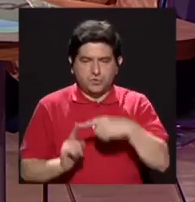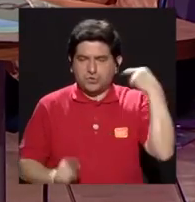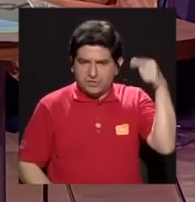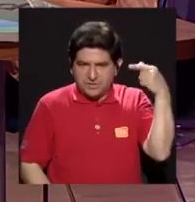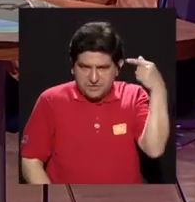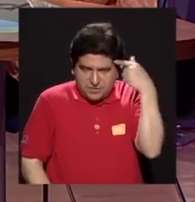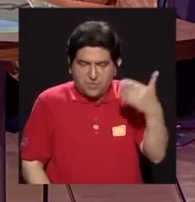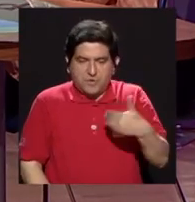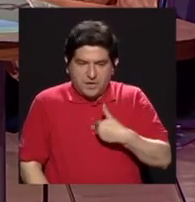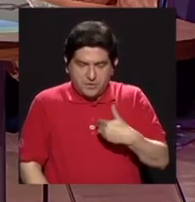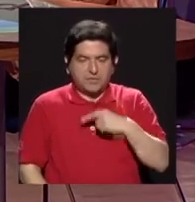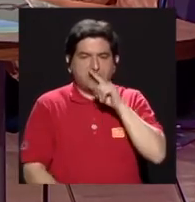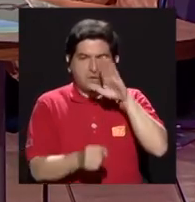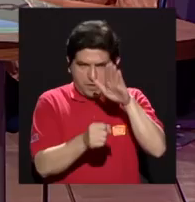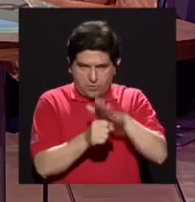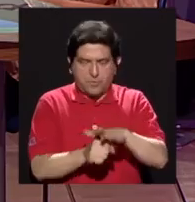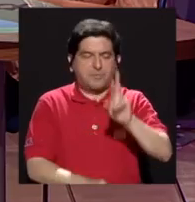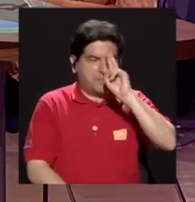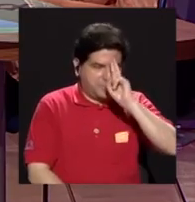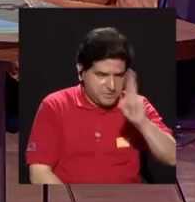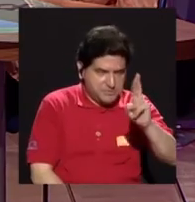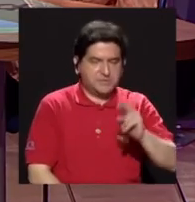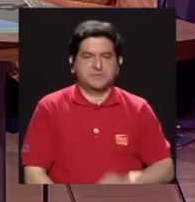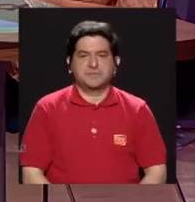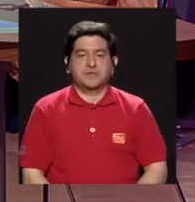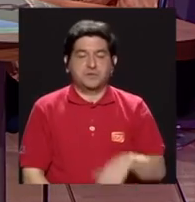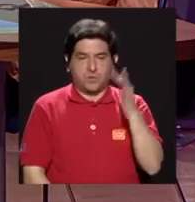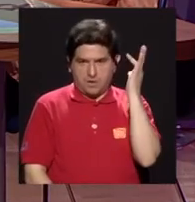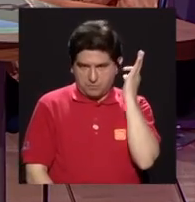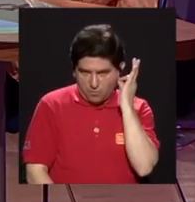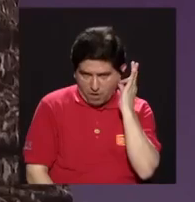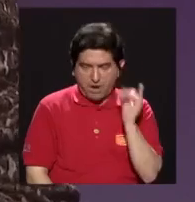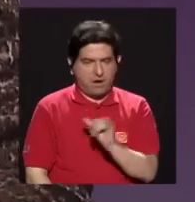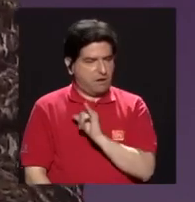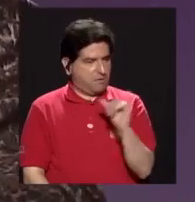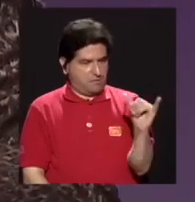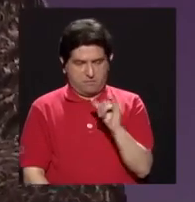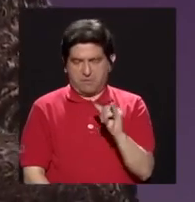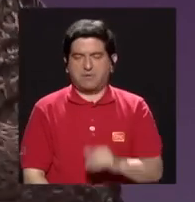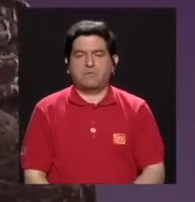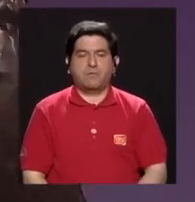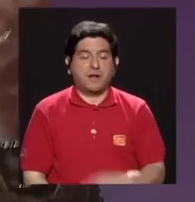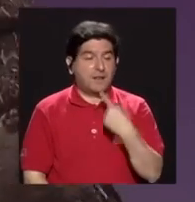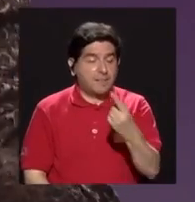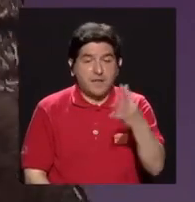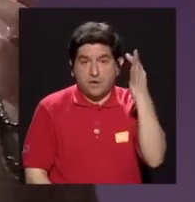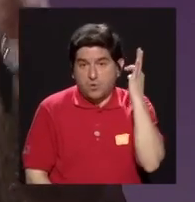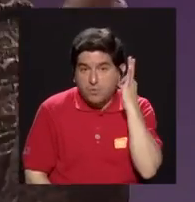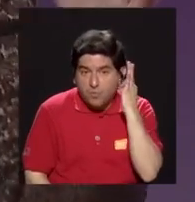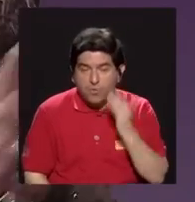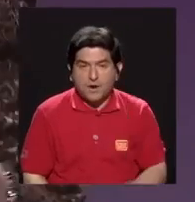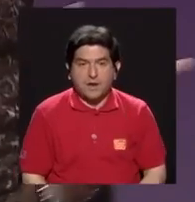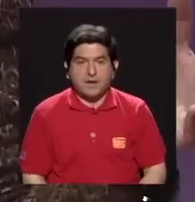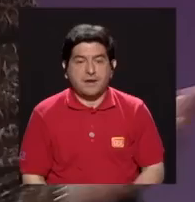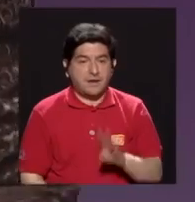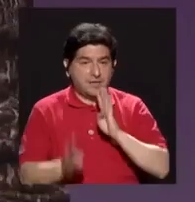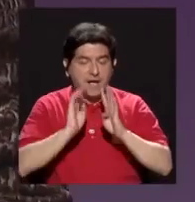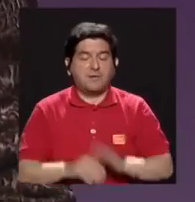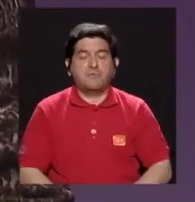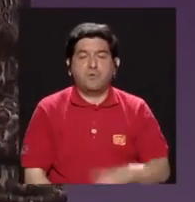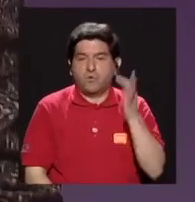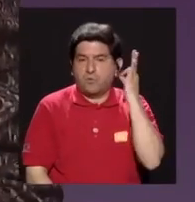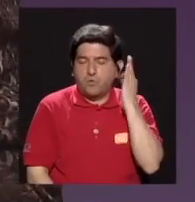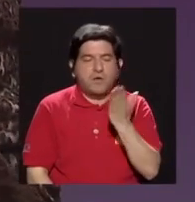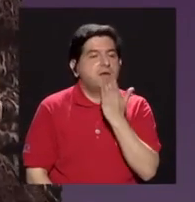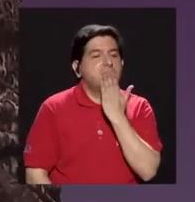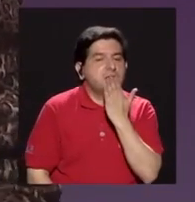tenemos un serio compromiso con el respeto hacia las mujeres también cuando las mujeres a lo de ésta y la mujer indígena de